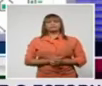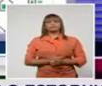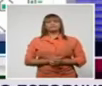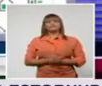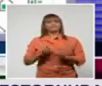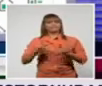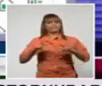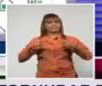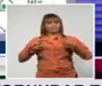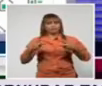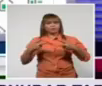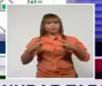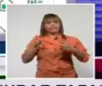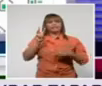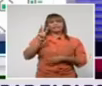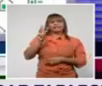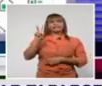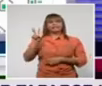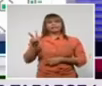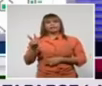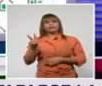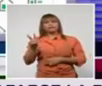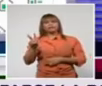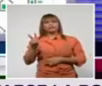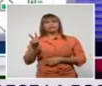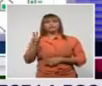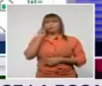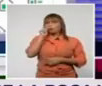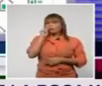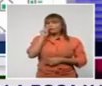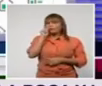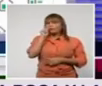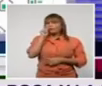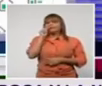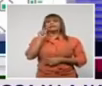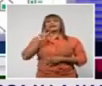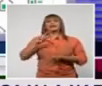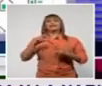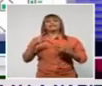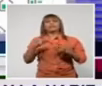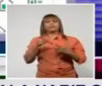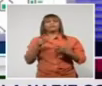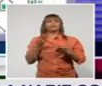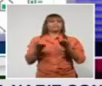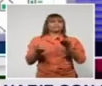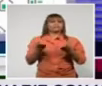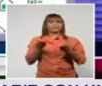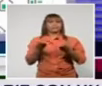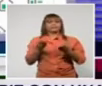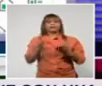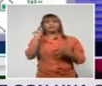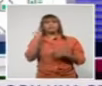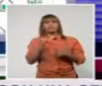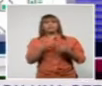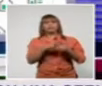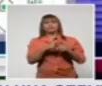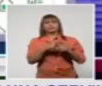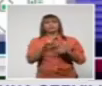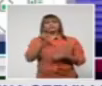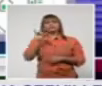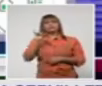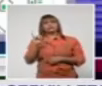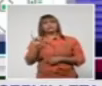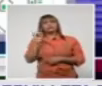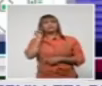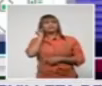o sea, 32 del sexo masculino, el doble con respecto al número de diagnosticados con el sexo femenino. Hace unos 2 días